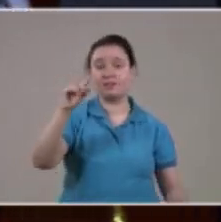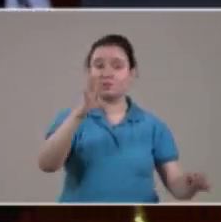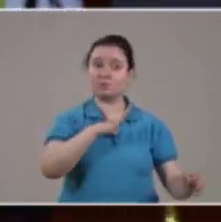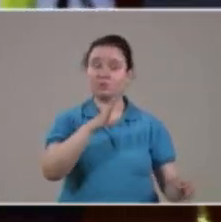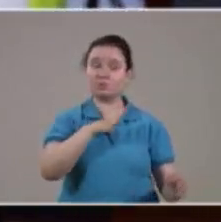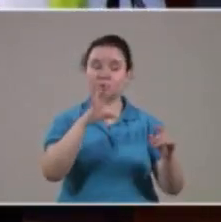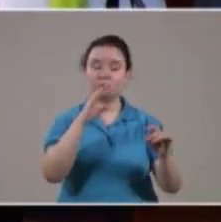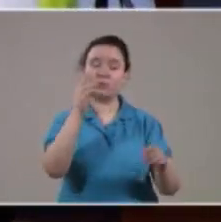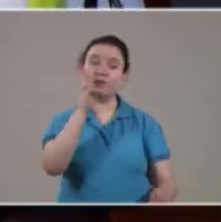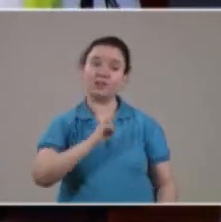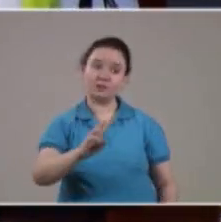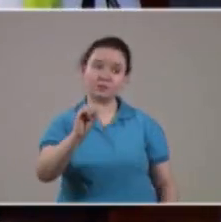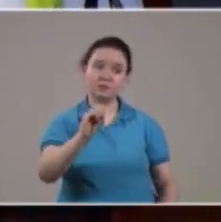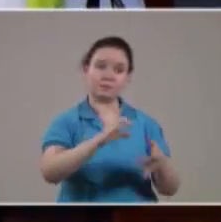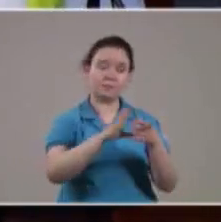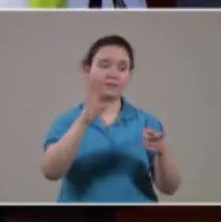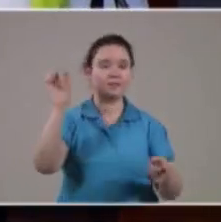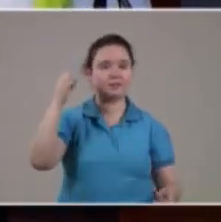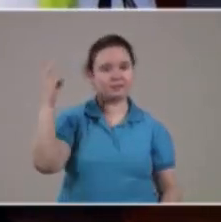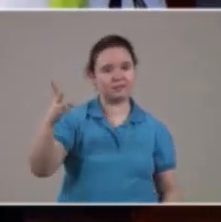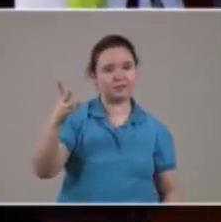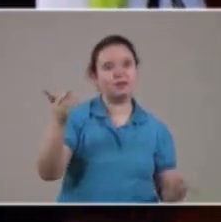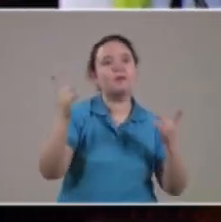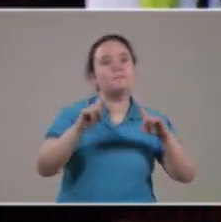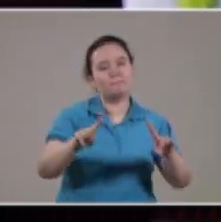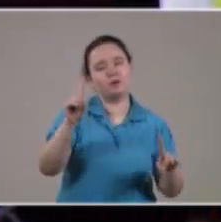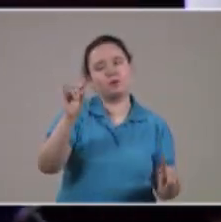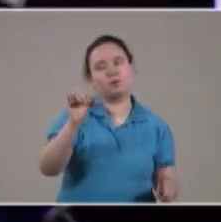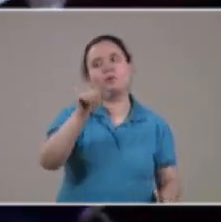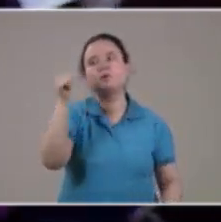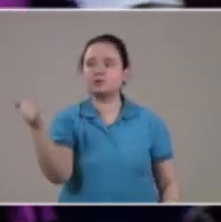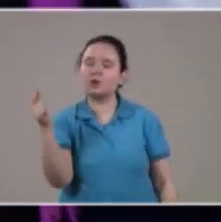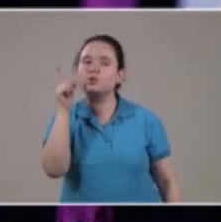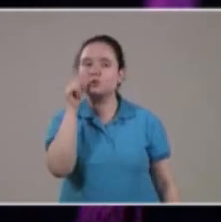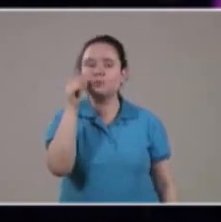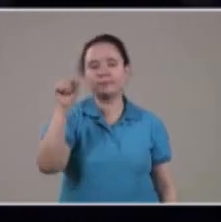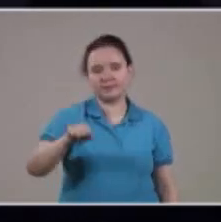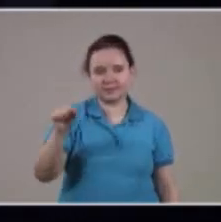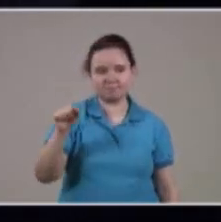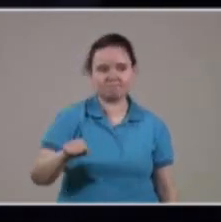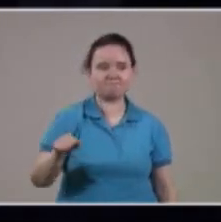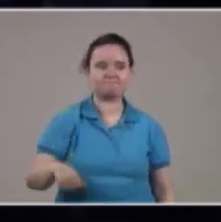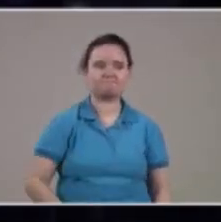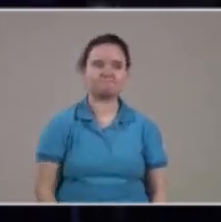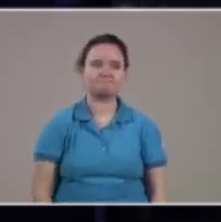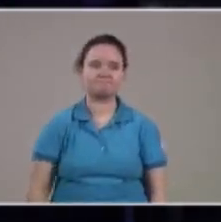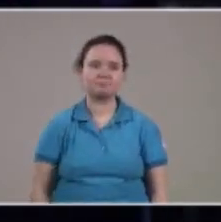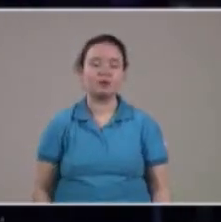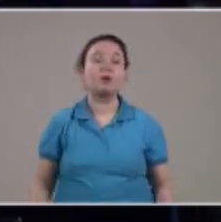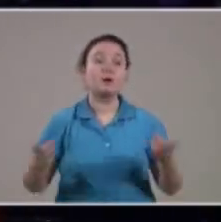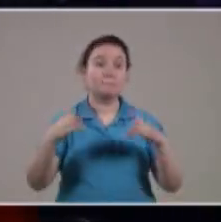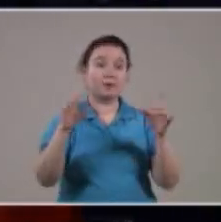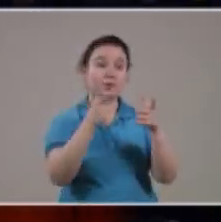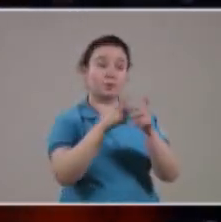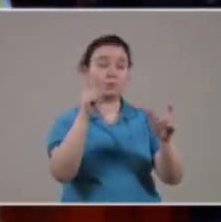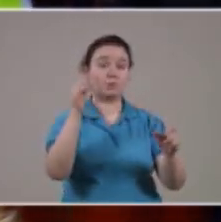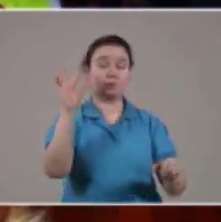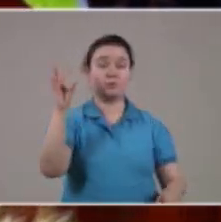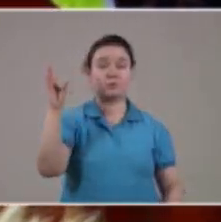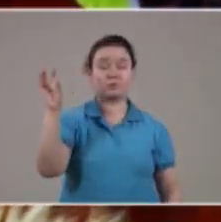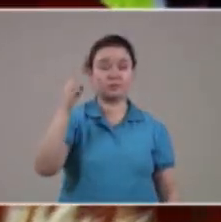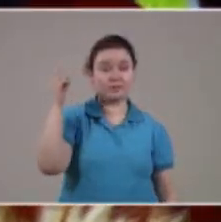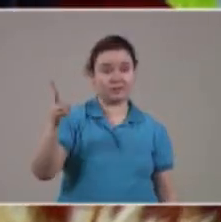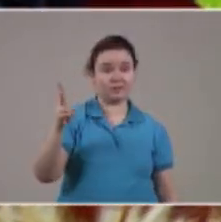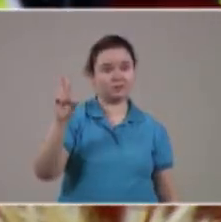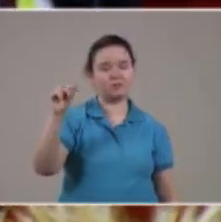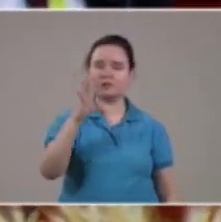David, pero no de otros. No me voy a pelear si no es así, pero con David fue estéril.